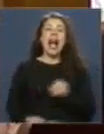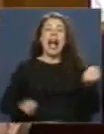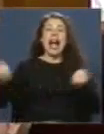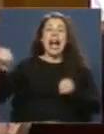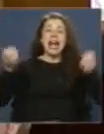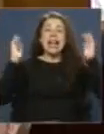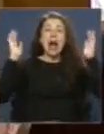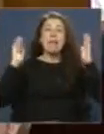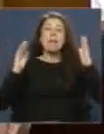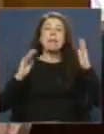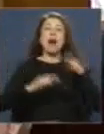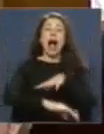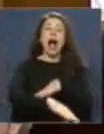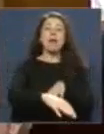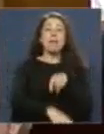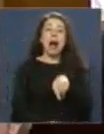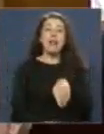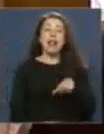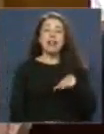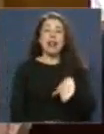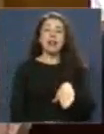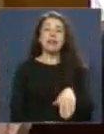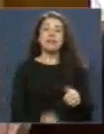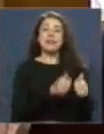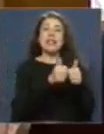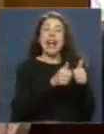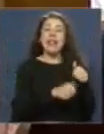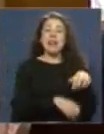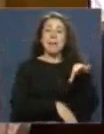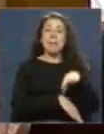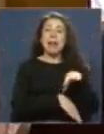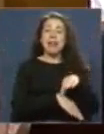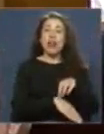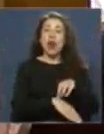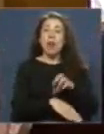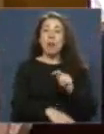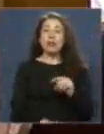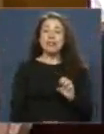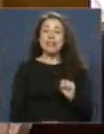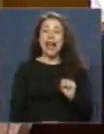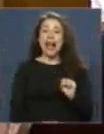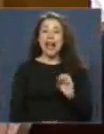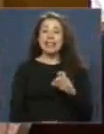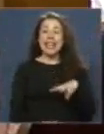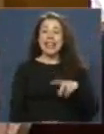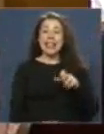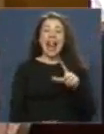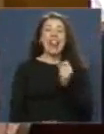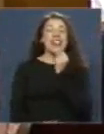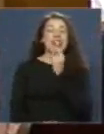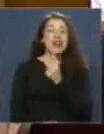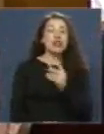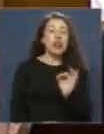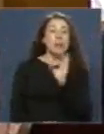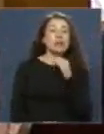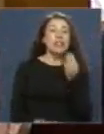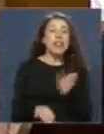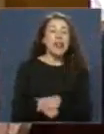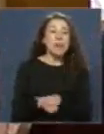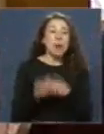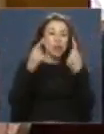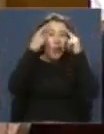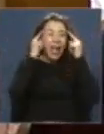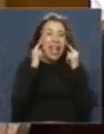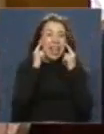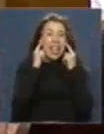Armada en Talcahuano. Un dirigente médico de la Posta Central denunció que las cifras de muertos y heridos